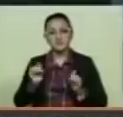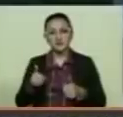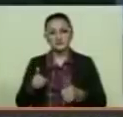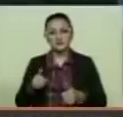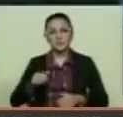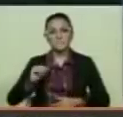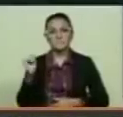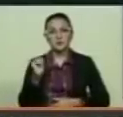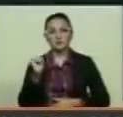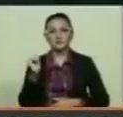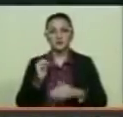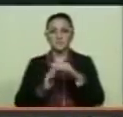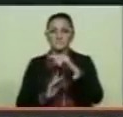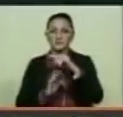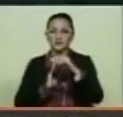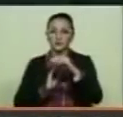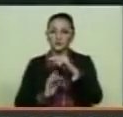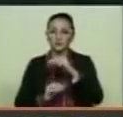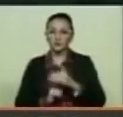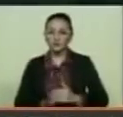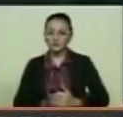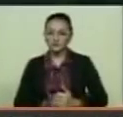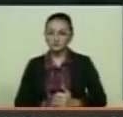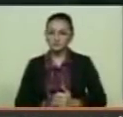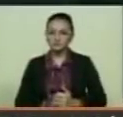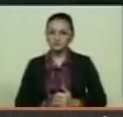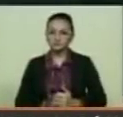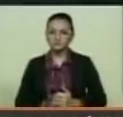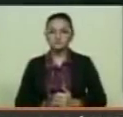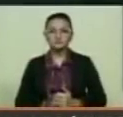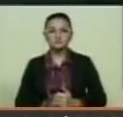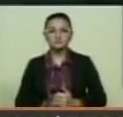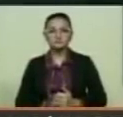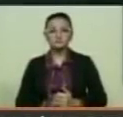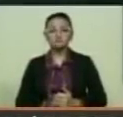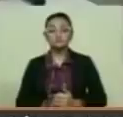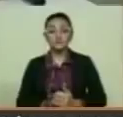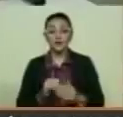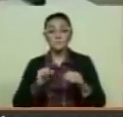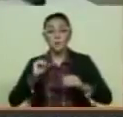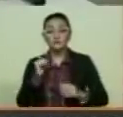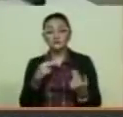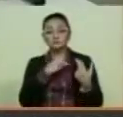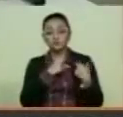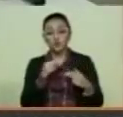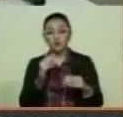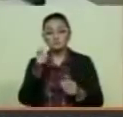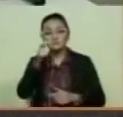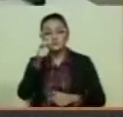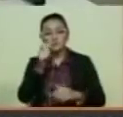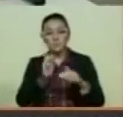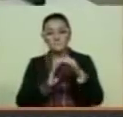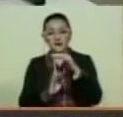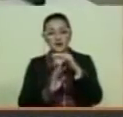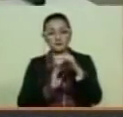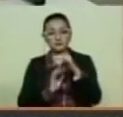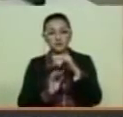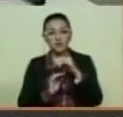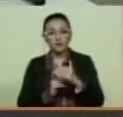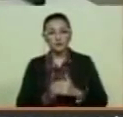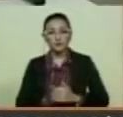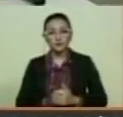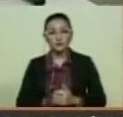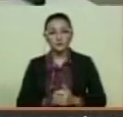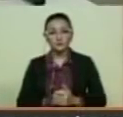policía migratoria. Esta policía migratoria va a reforzar los controles migratorios que venían existiendo en nuestro país, pero ya